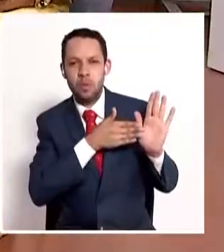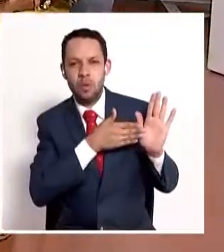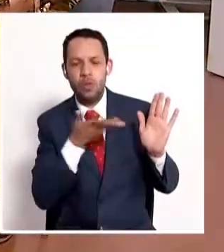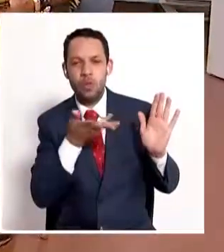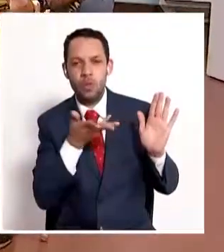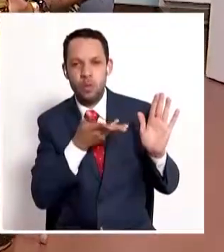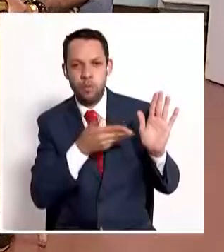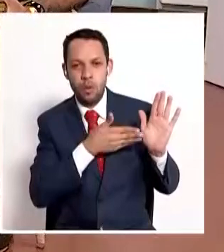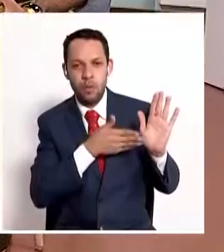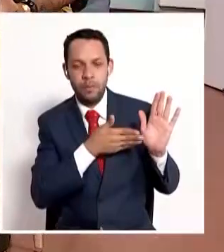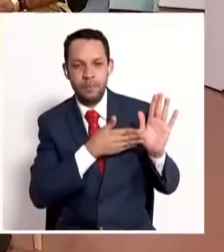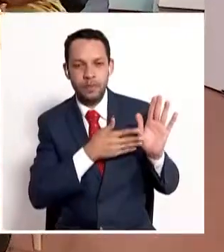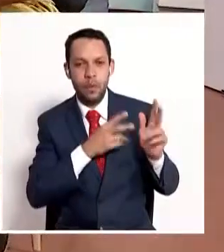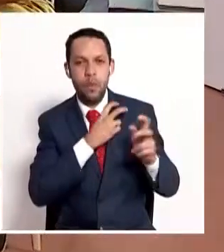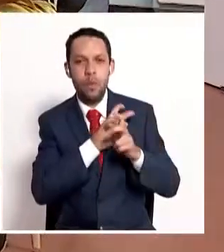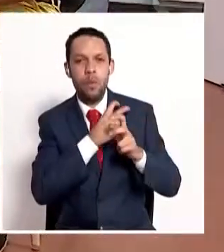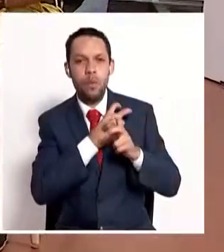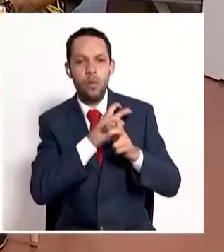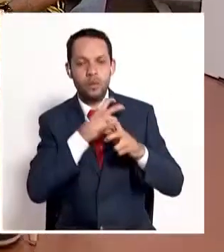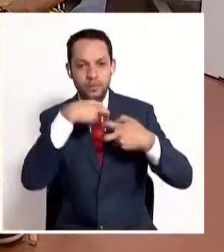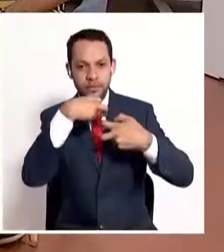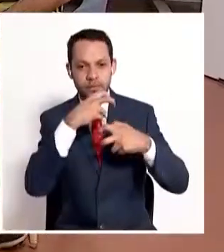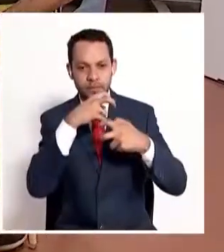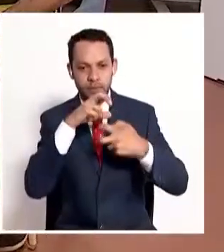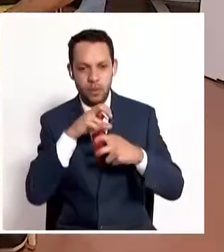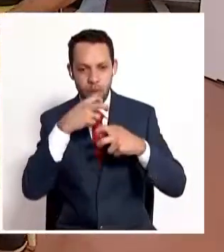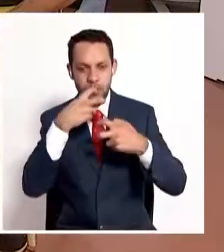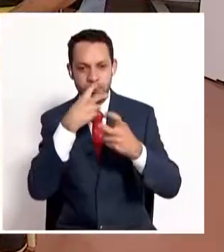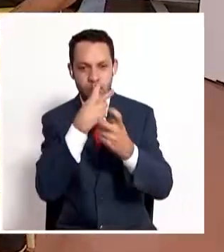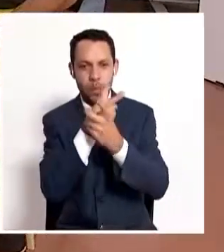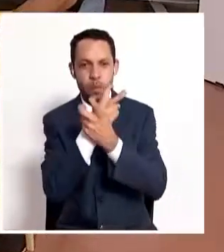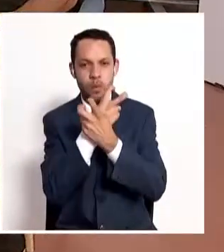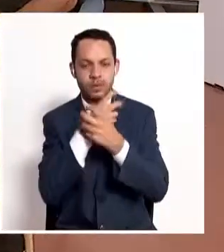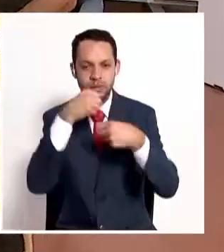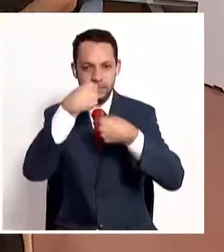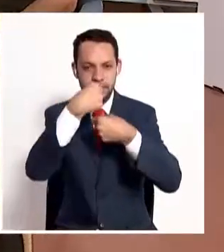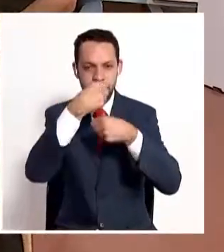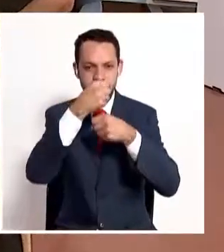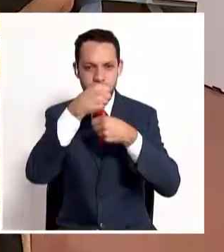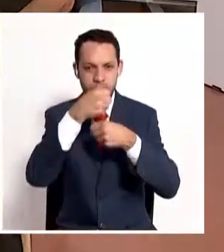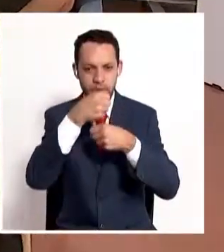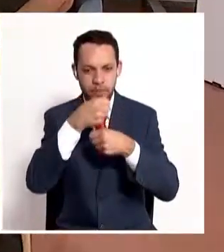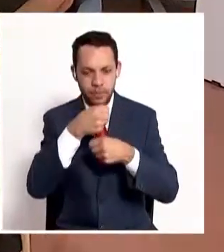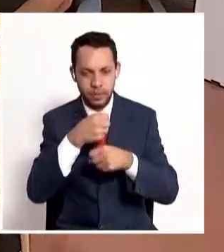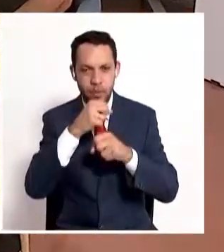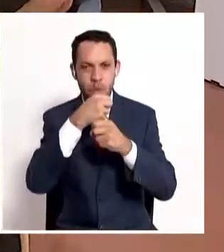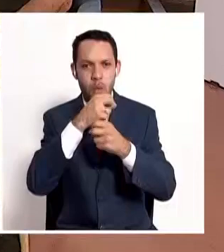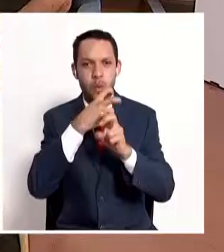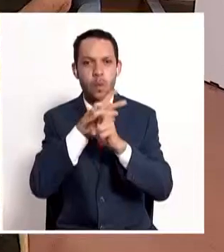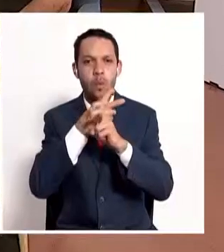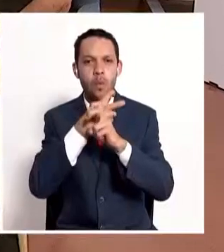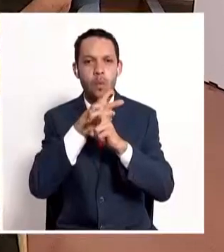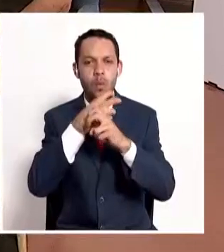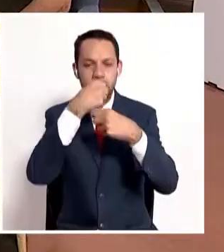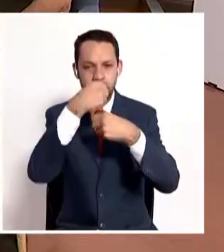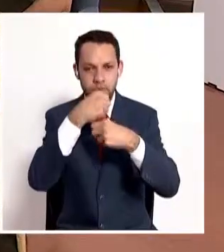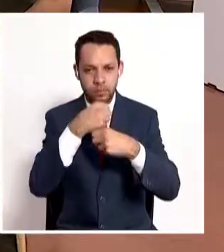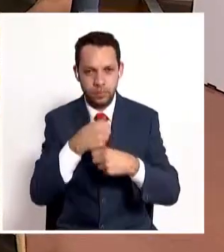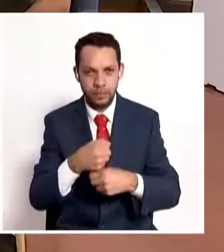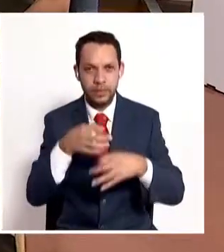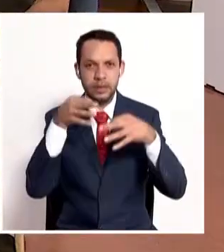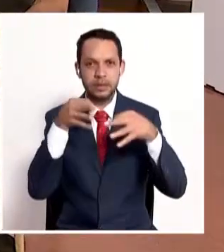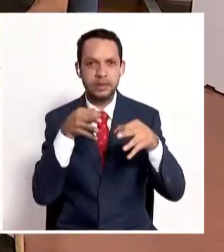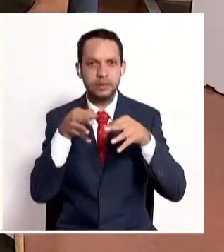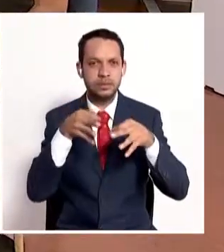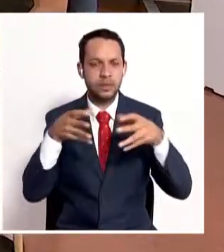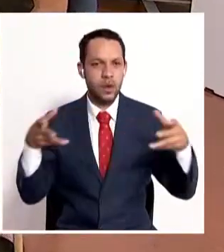cervical casualmente y después la comparamos con esta para que ustedes tengan un poquito de entender qué es eso de